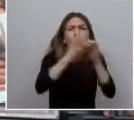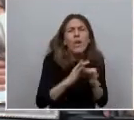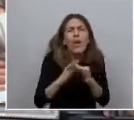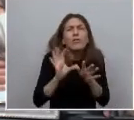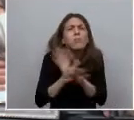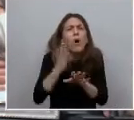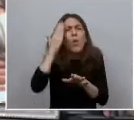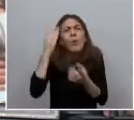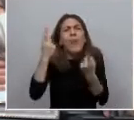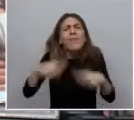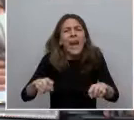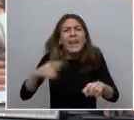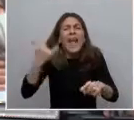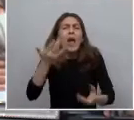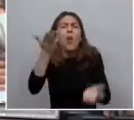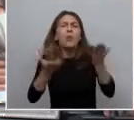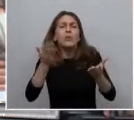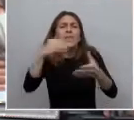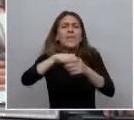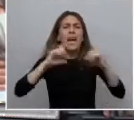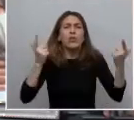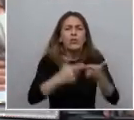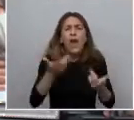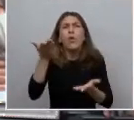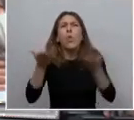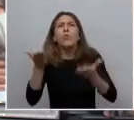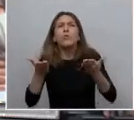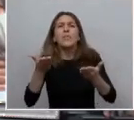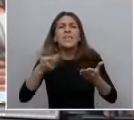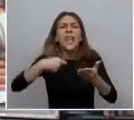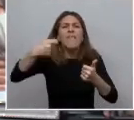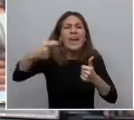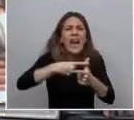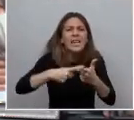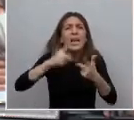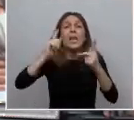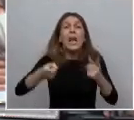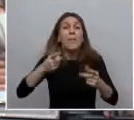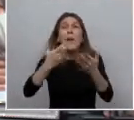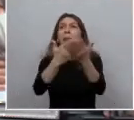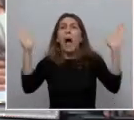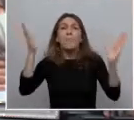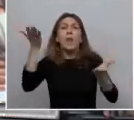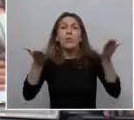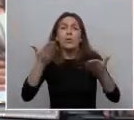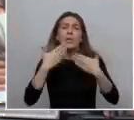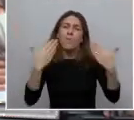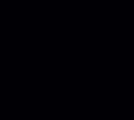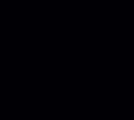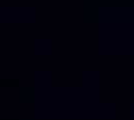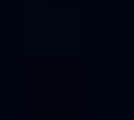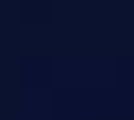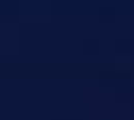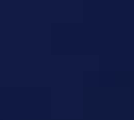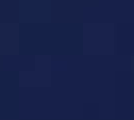con justicia social, con justicia financiera y con justicia ambiental. Muchas gracias.